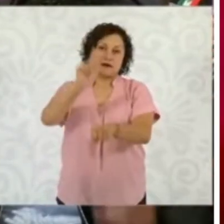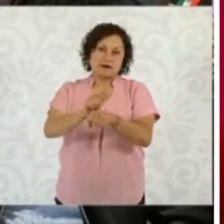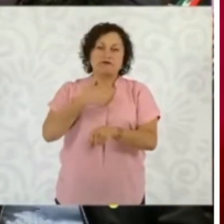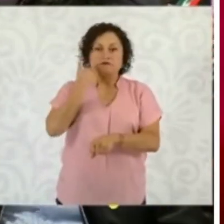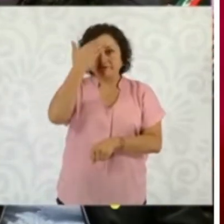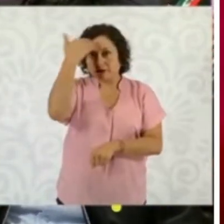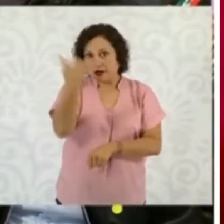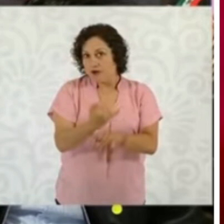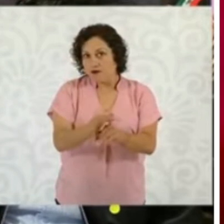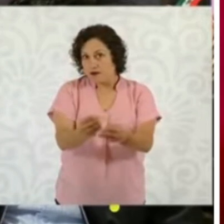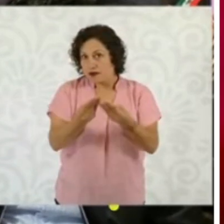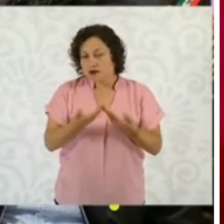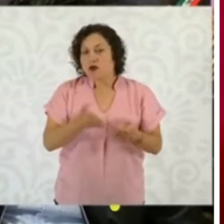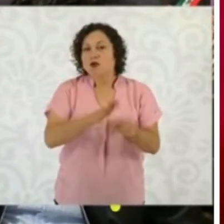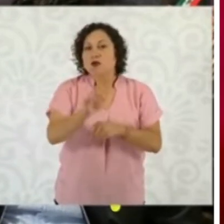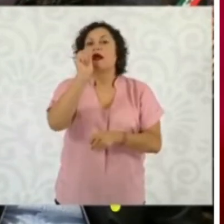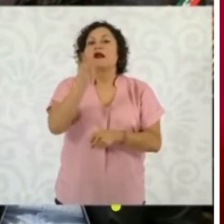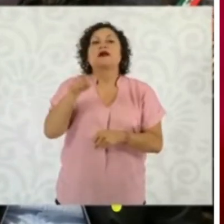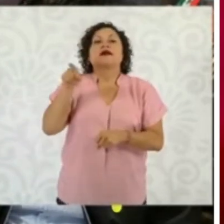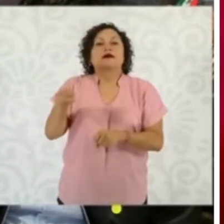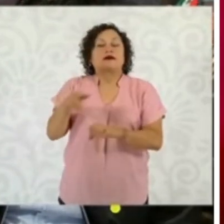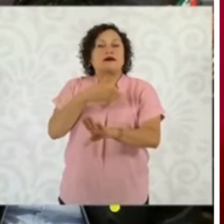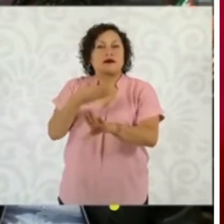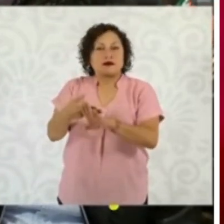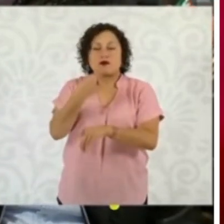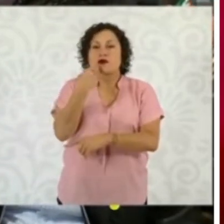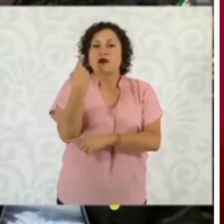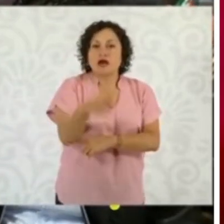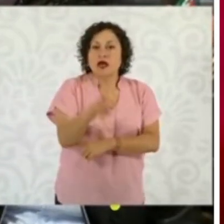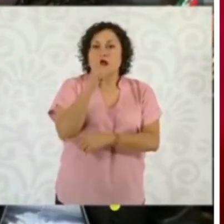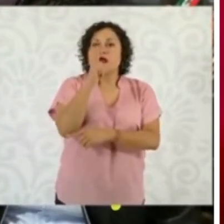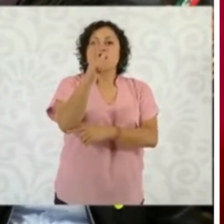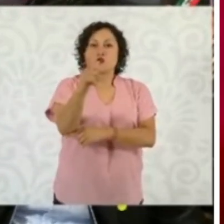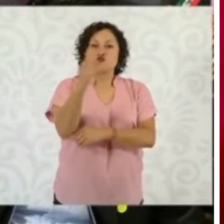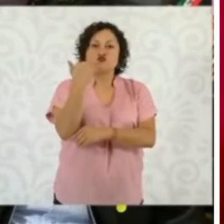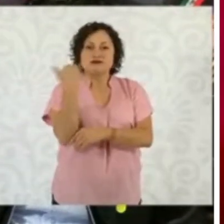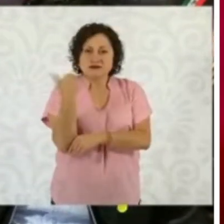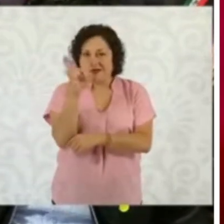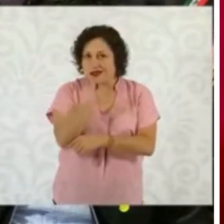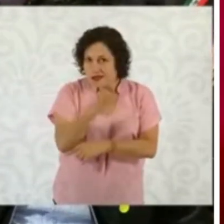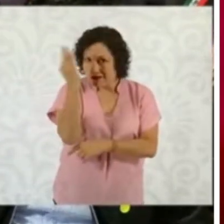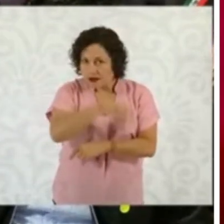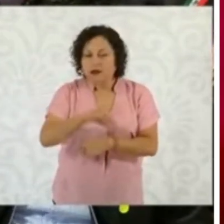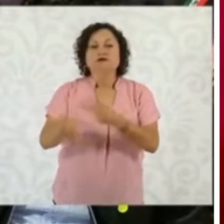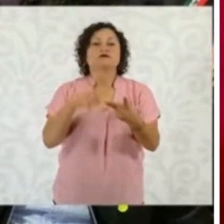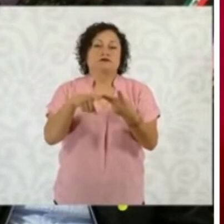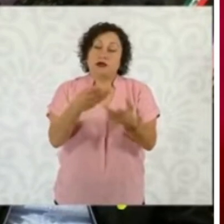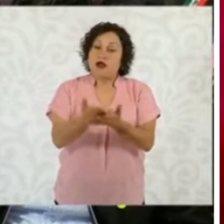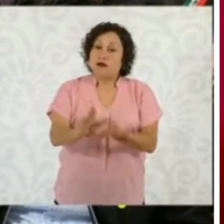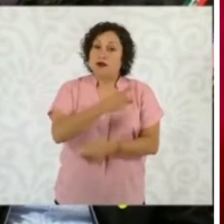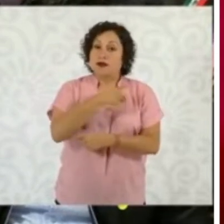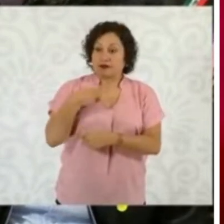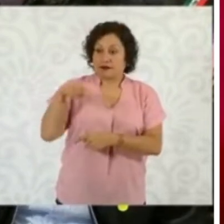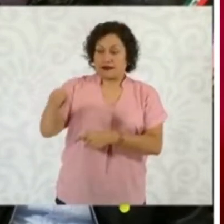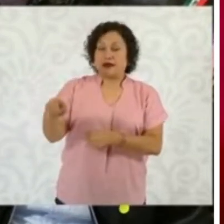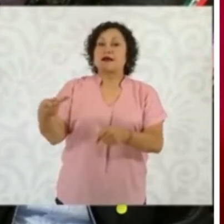misma, pues sería por aprovechamiento o uso ilícito de energía eléctrica, pero también esto, pues además del robo de energía, estaría implicando cuestiones complicadas cuando se